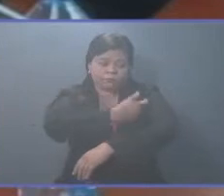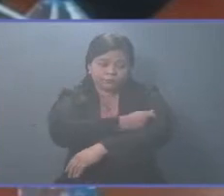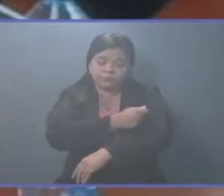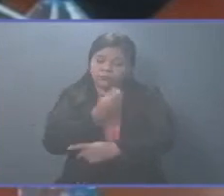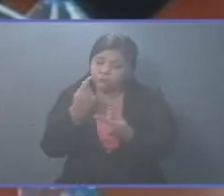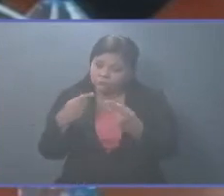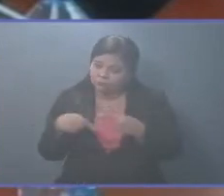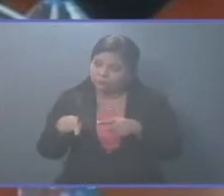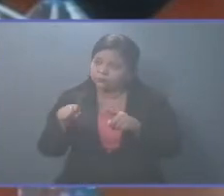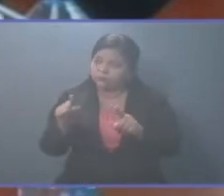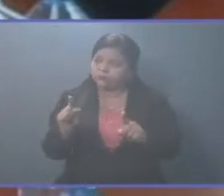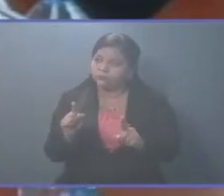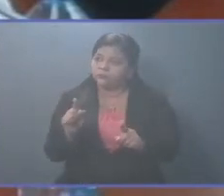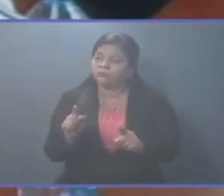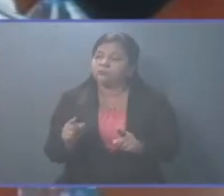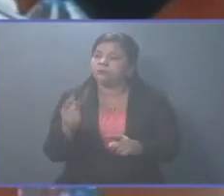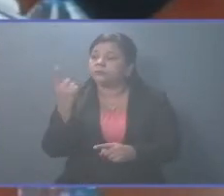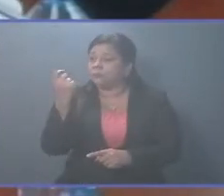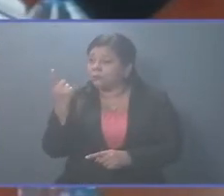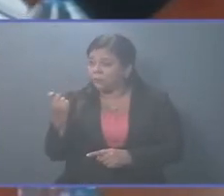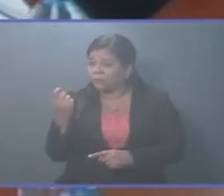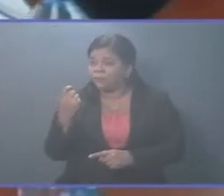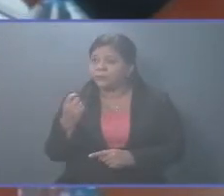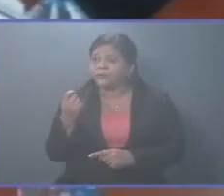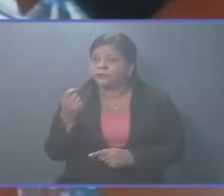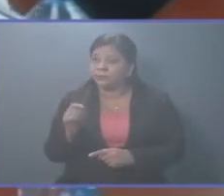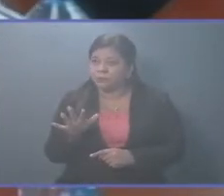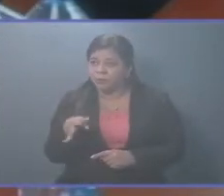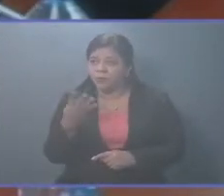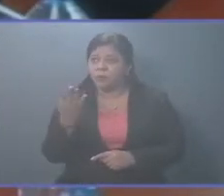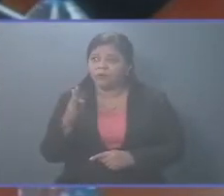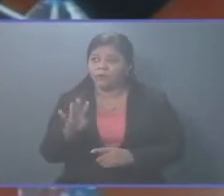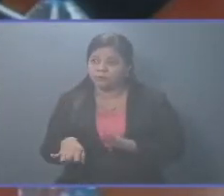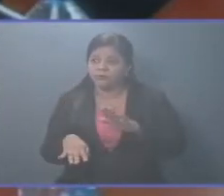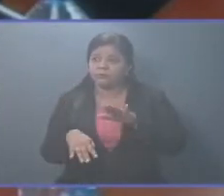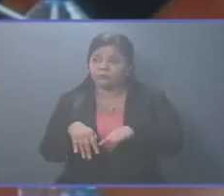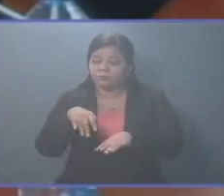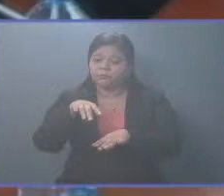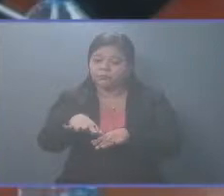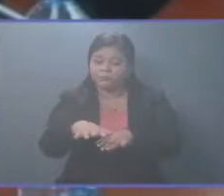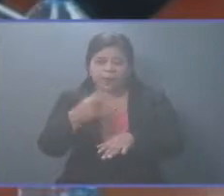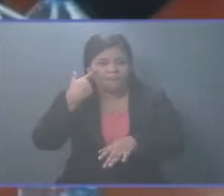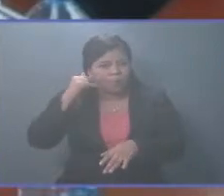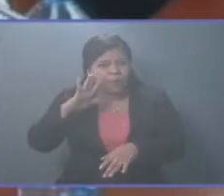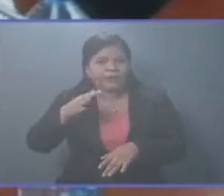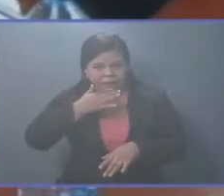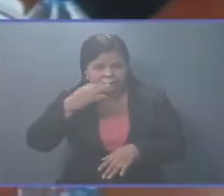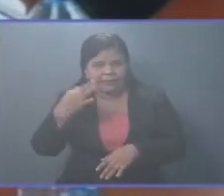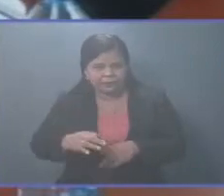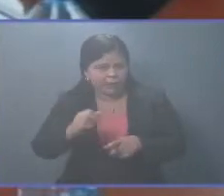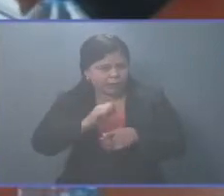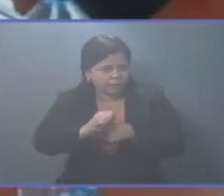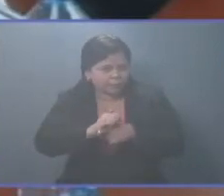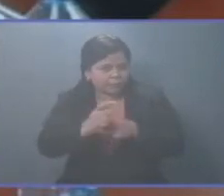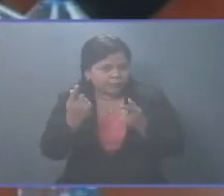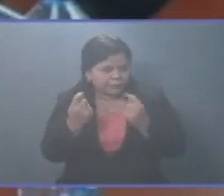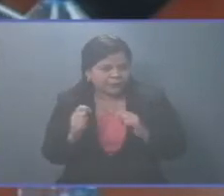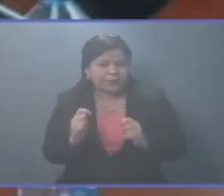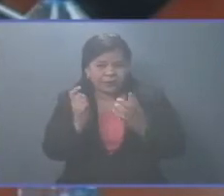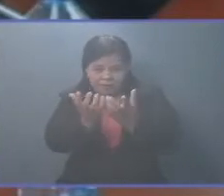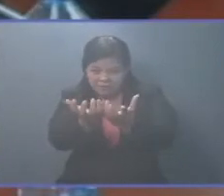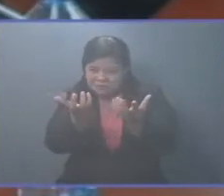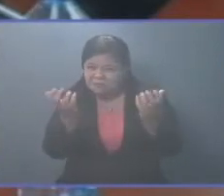todavía por tener una fase 4 que le llaman, que es ya la experimentación o ya la colocación en